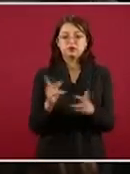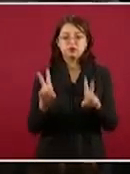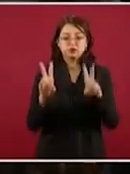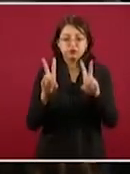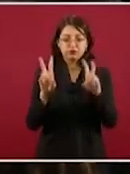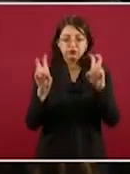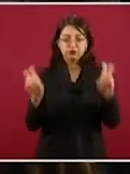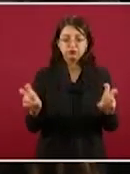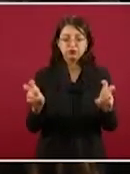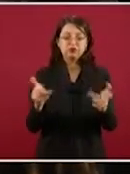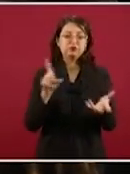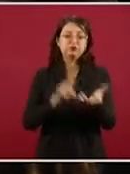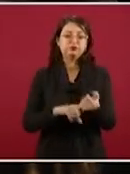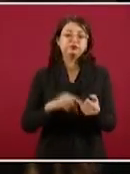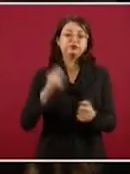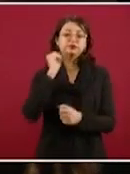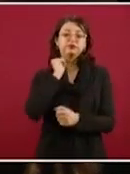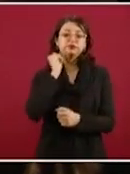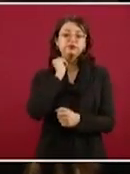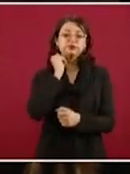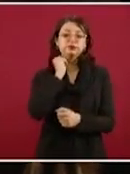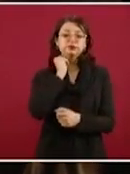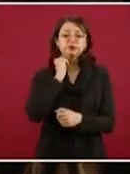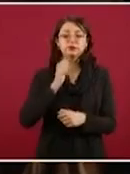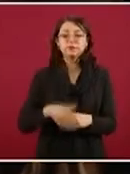tema en el Senado.